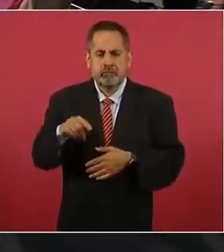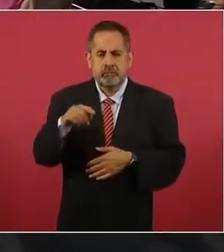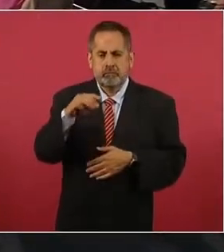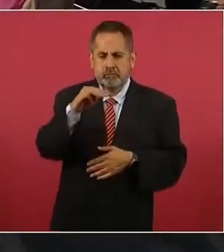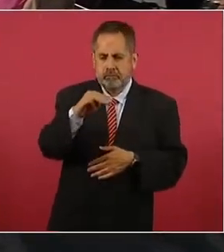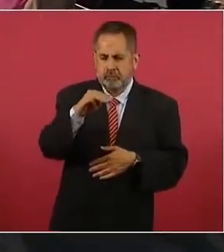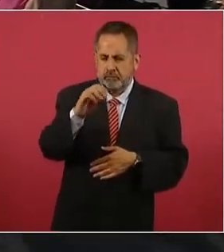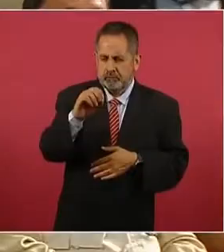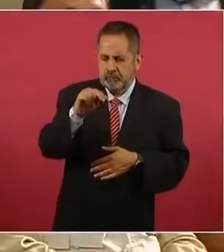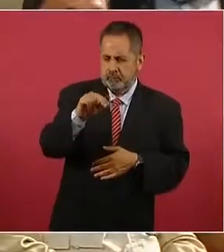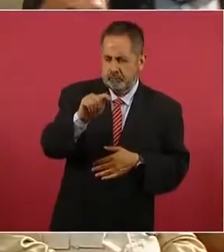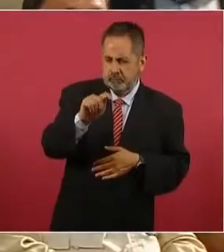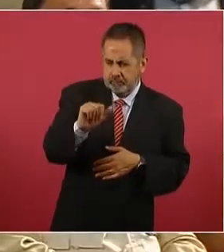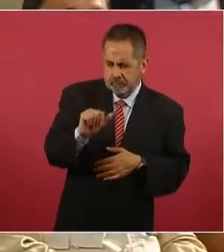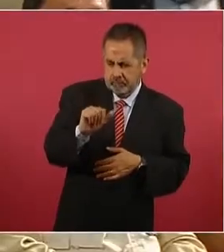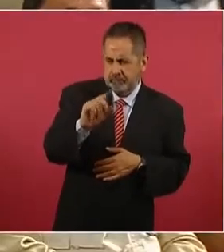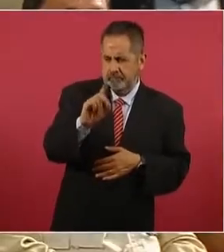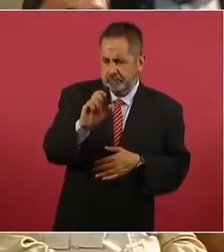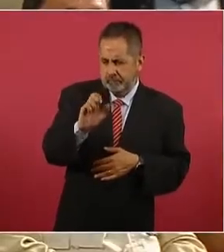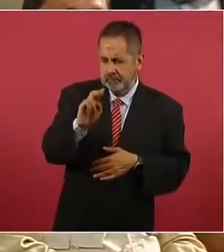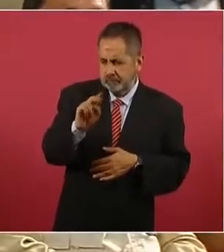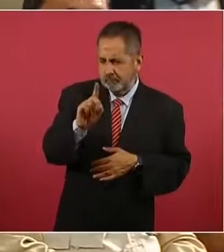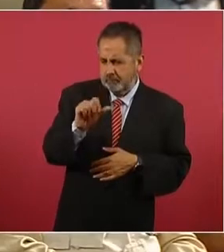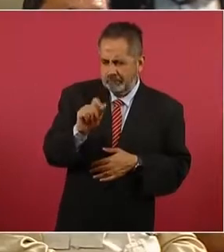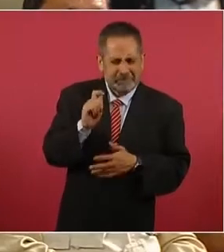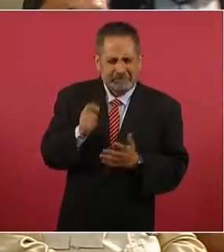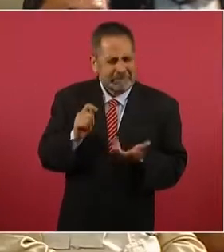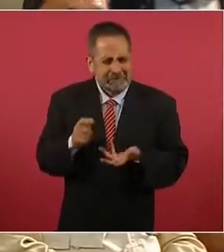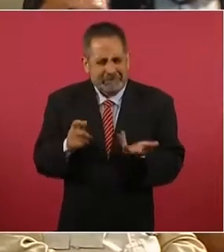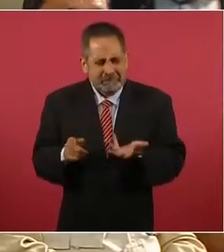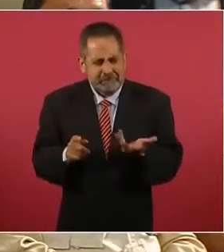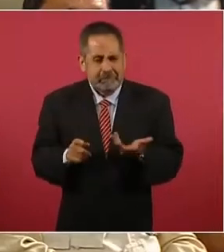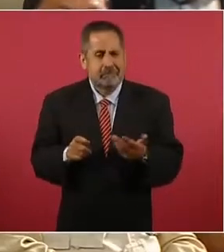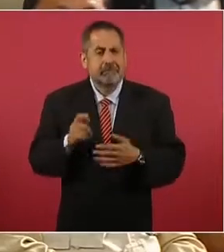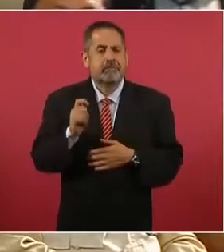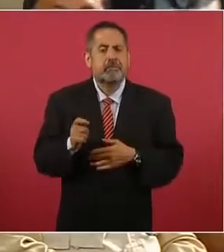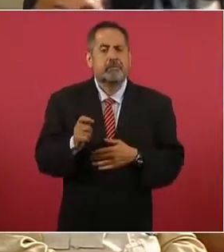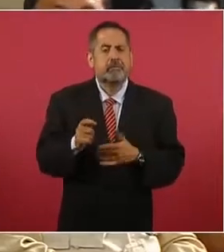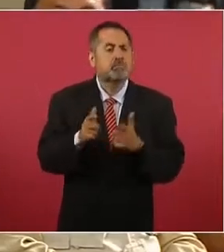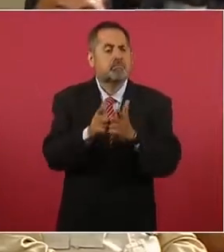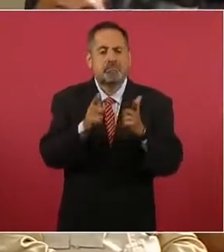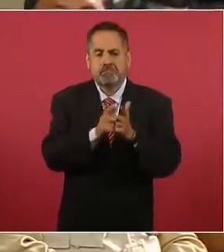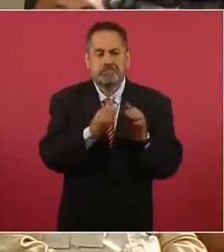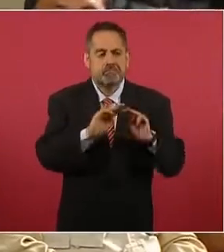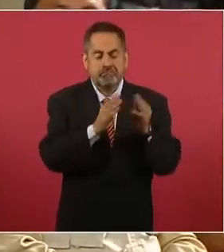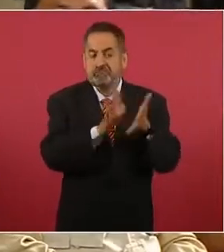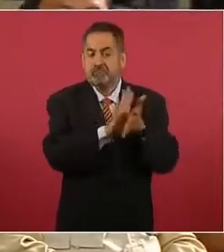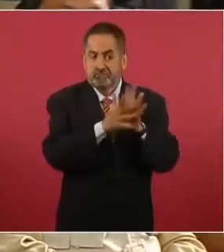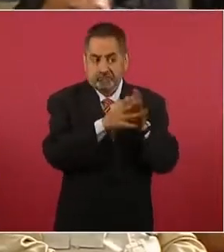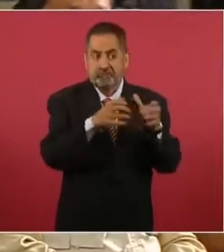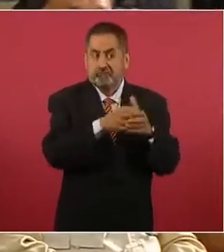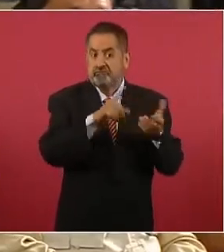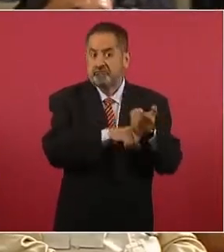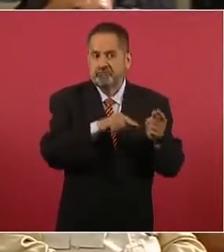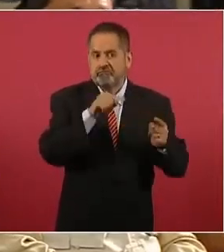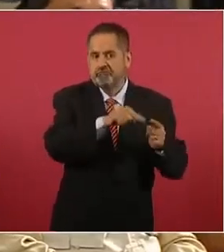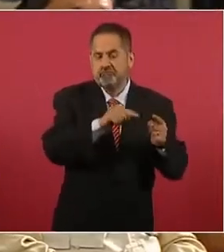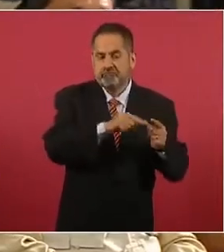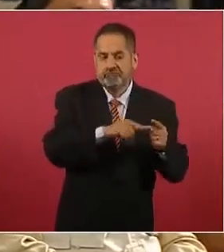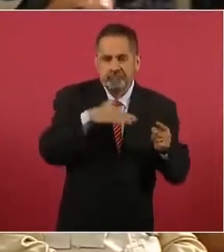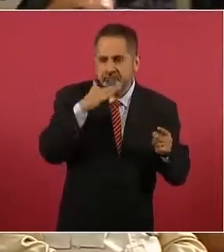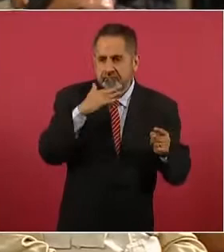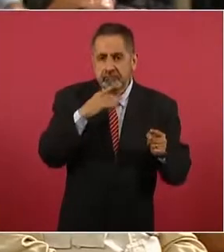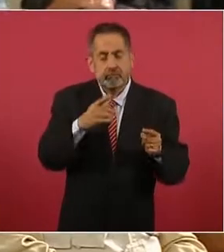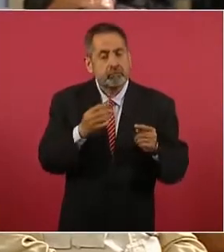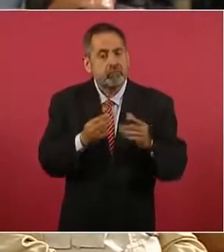Los montadeudas son pues un grupo criminal o grupos criminales que están dedicándose